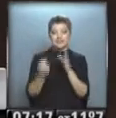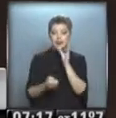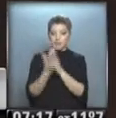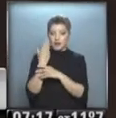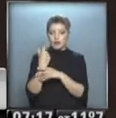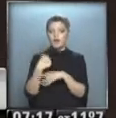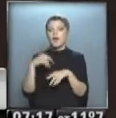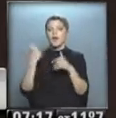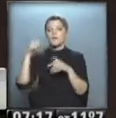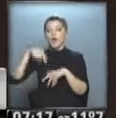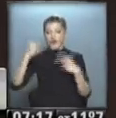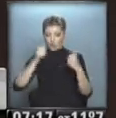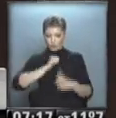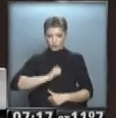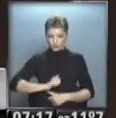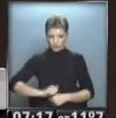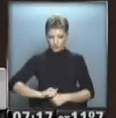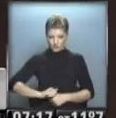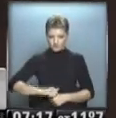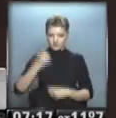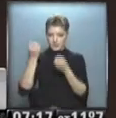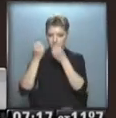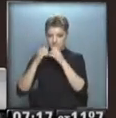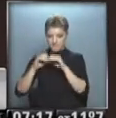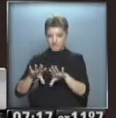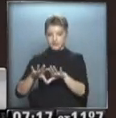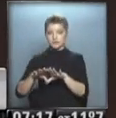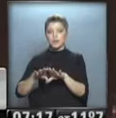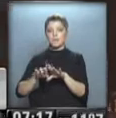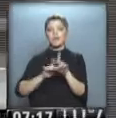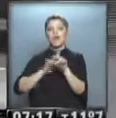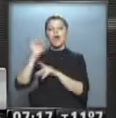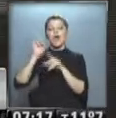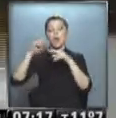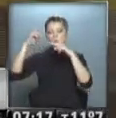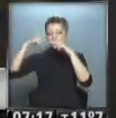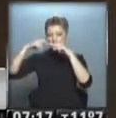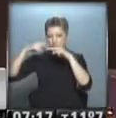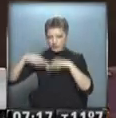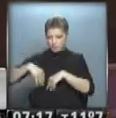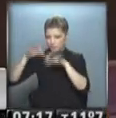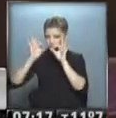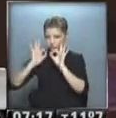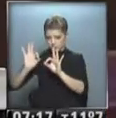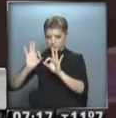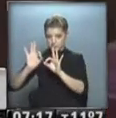la autopsia al cuerpo de la joven para cumplir algunas diligencias